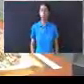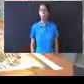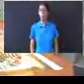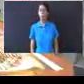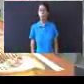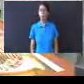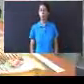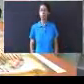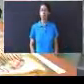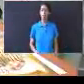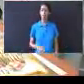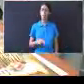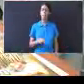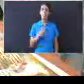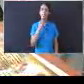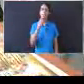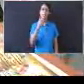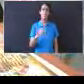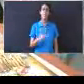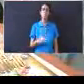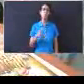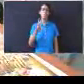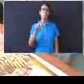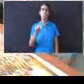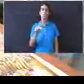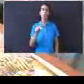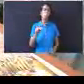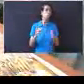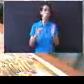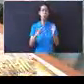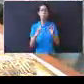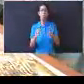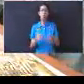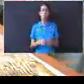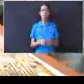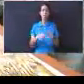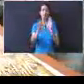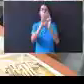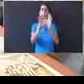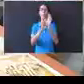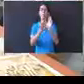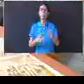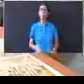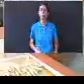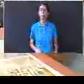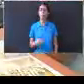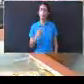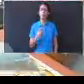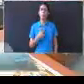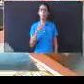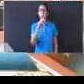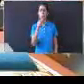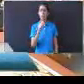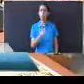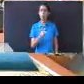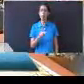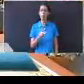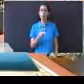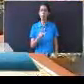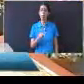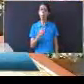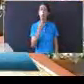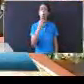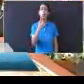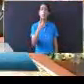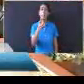Como que no domina al texto, al contexto y que no sé. Y uno le puede encontrar, mire, miles de problemas a algo.